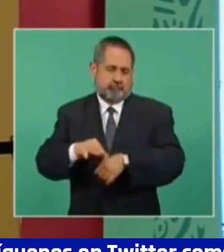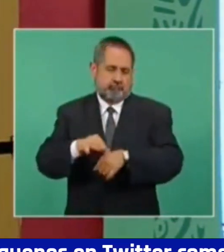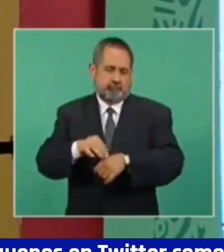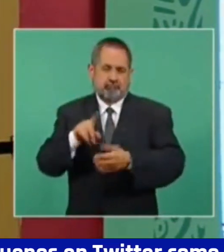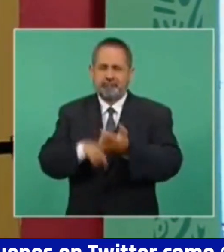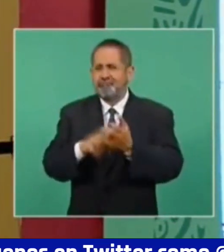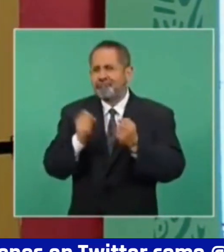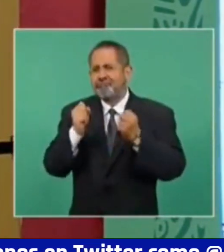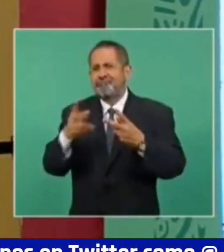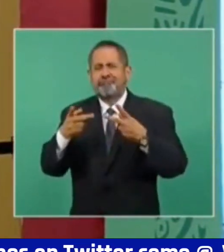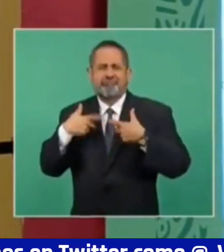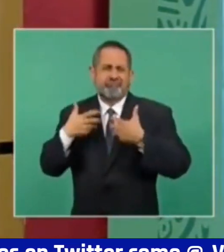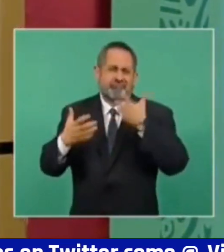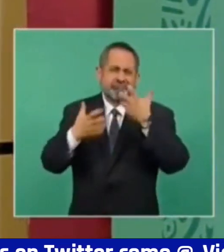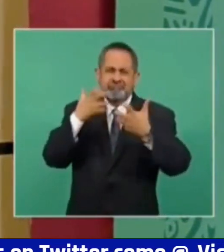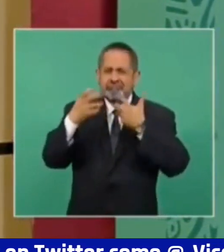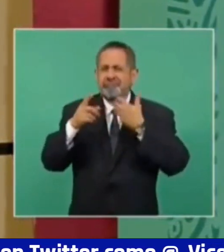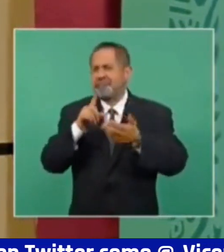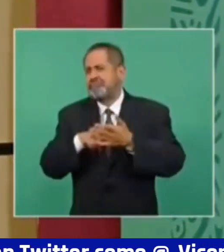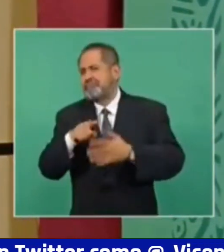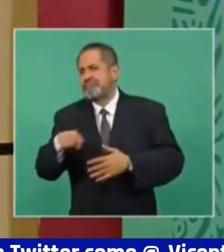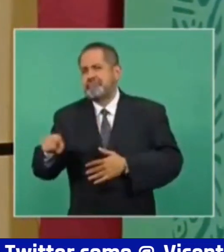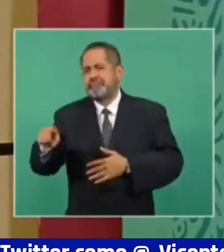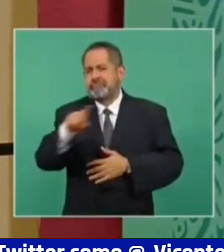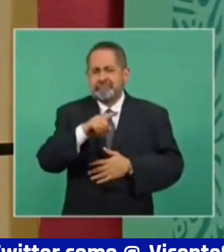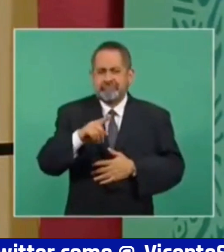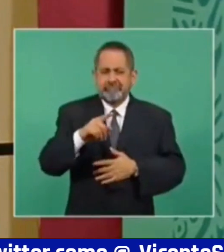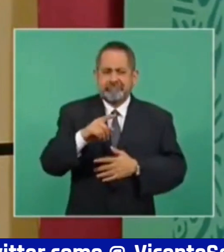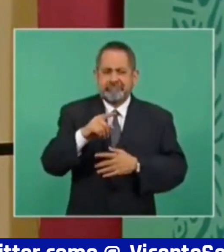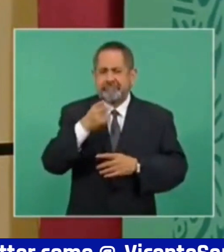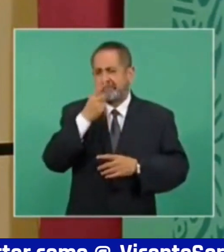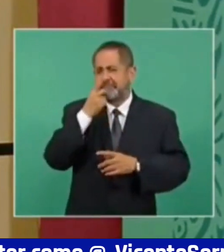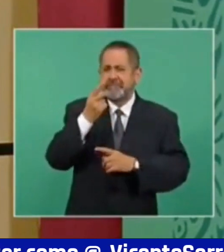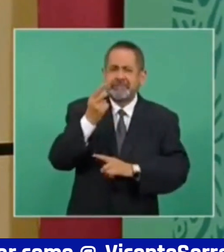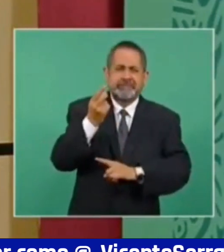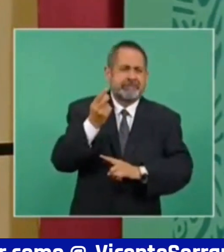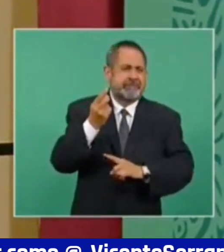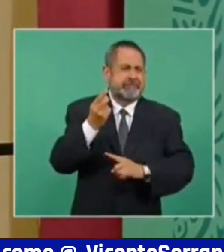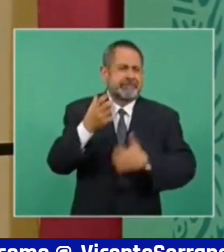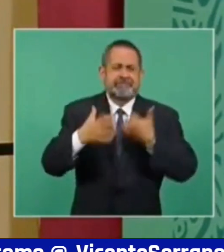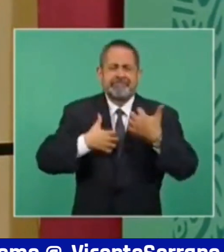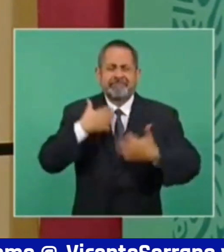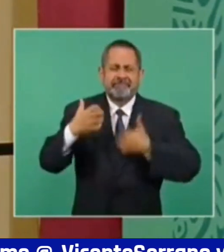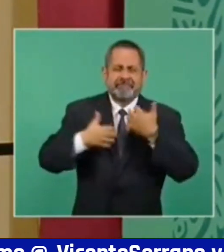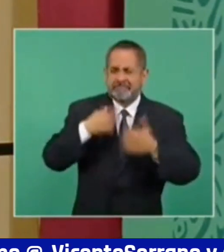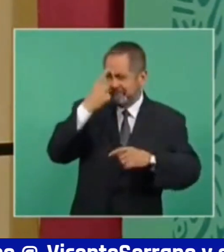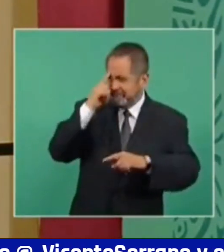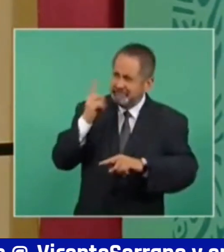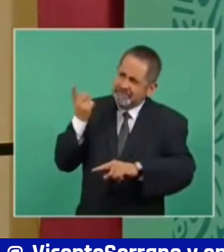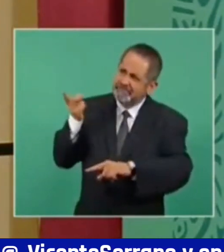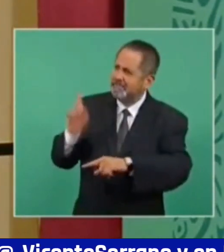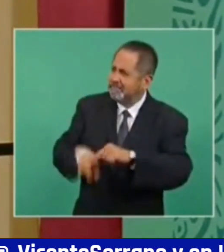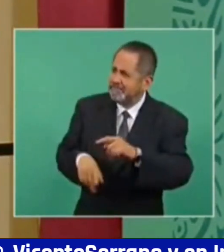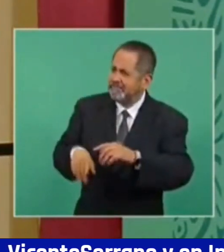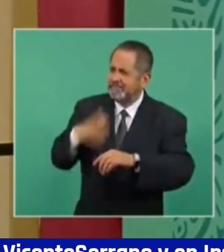una multitud ha encendido antorchas para derrocarlo.